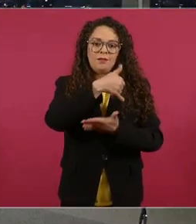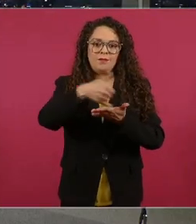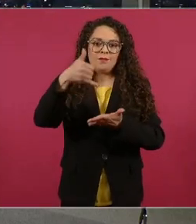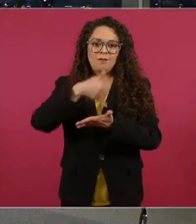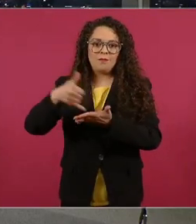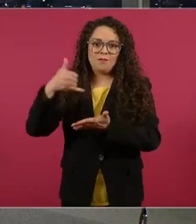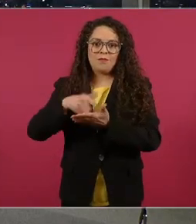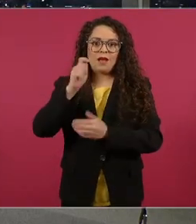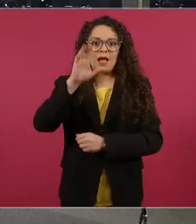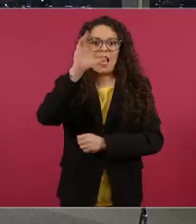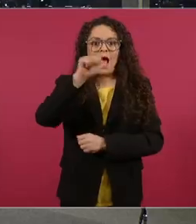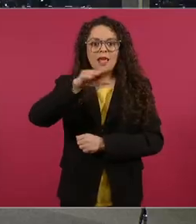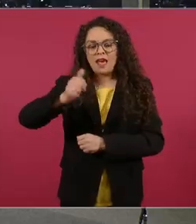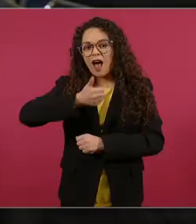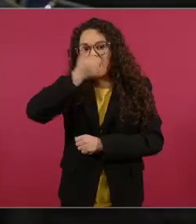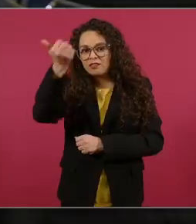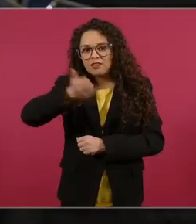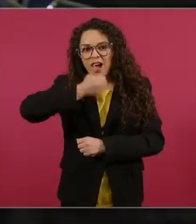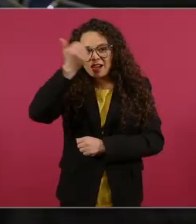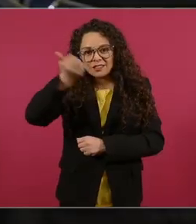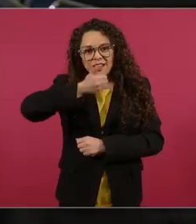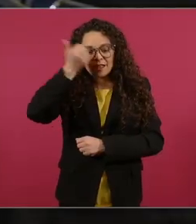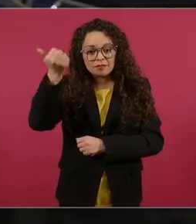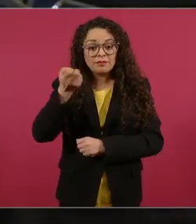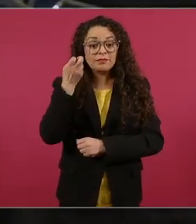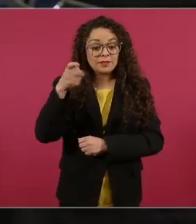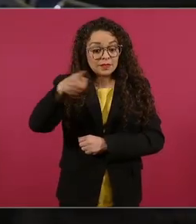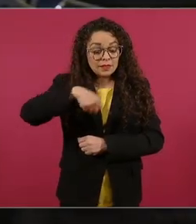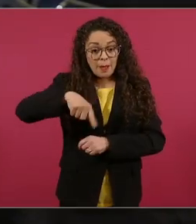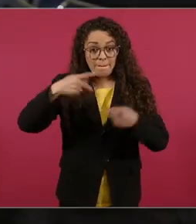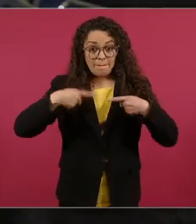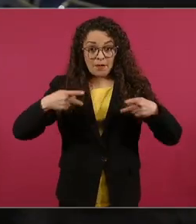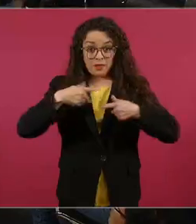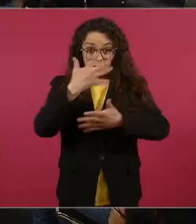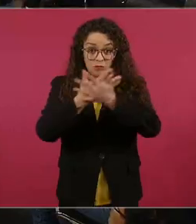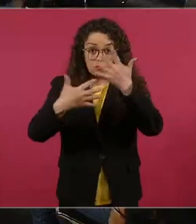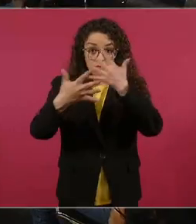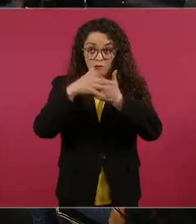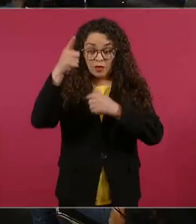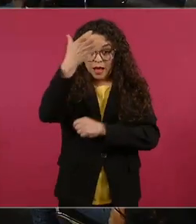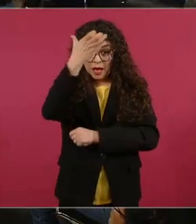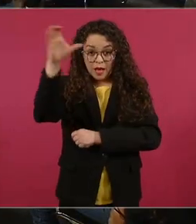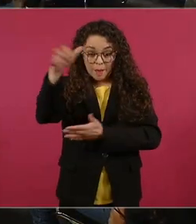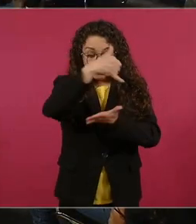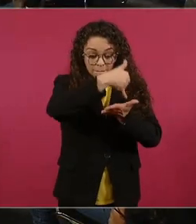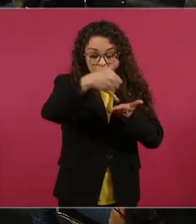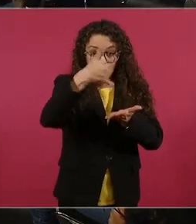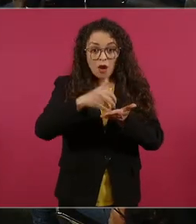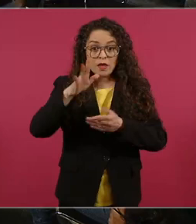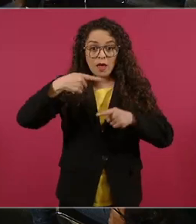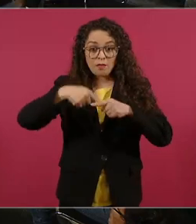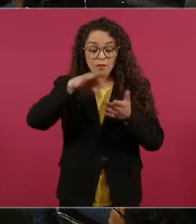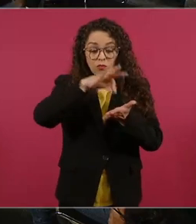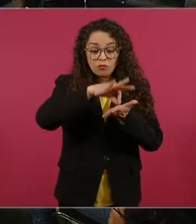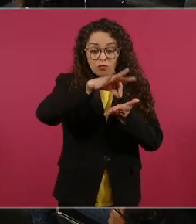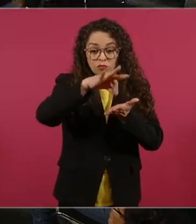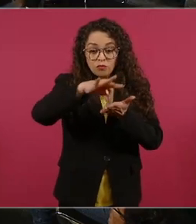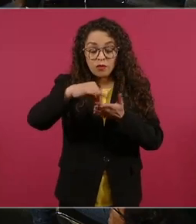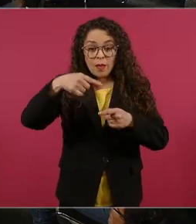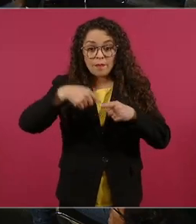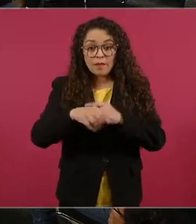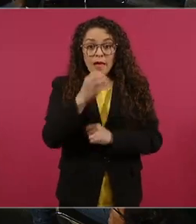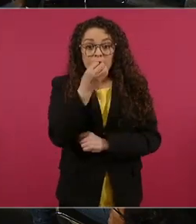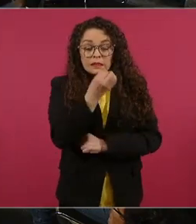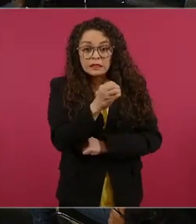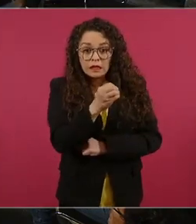En este ciclo hay una gran parte de los agricultores que están plantando, es decir, que tienen de cero la planta, y otros